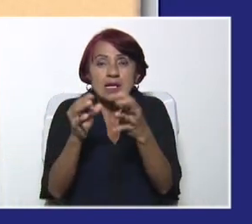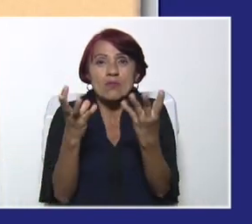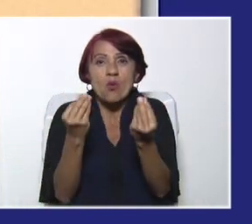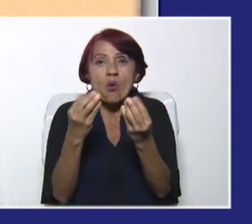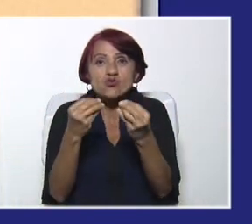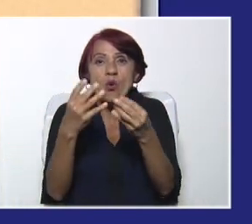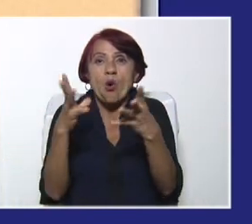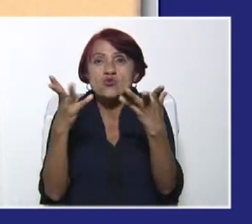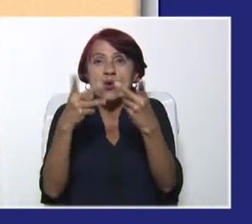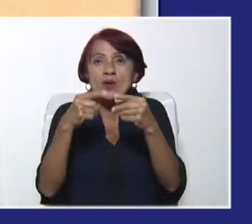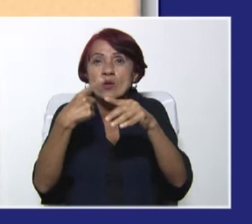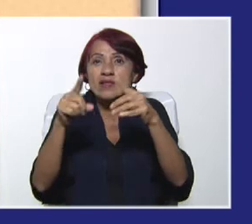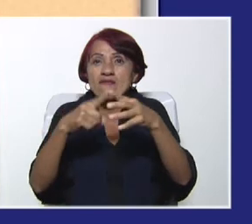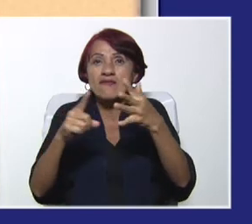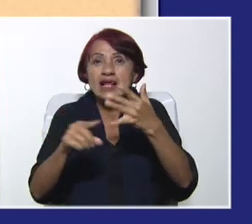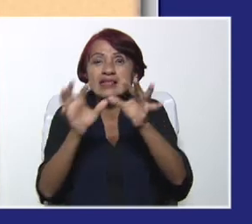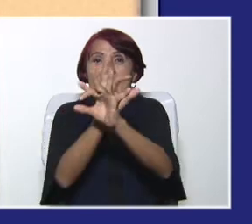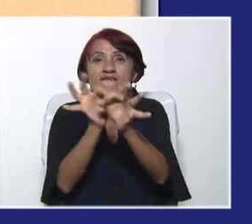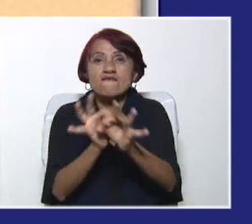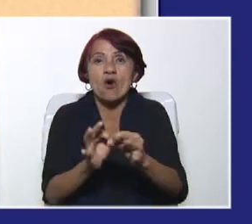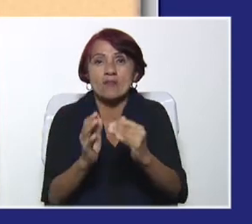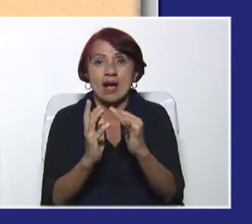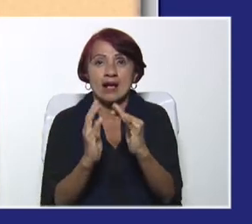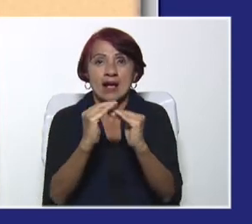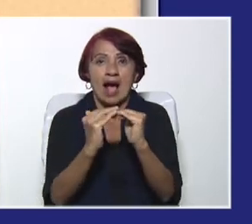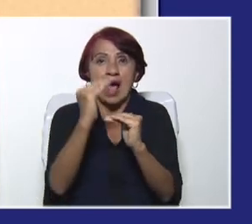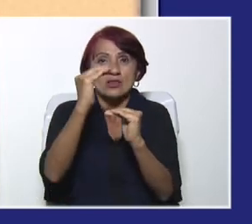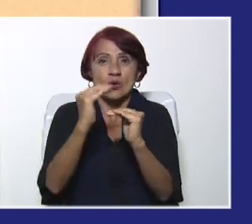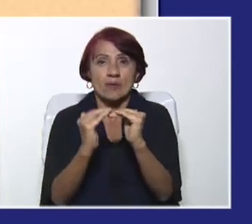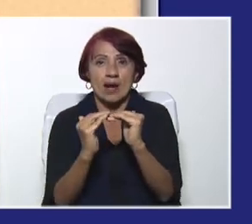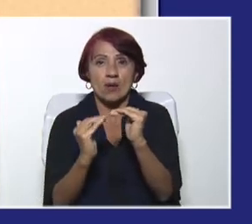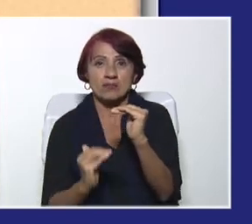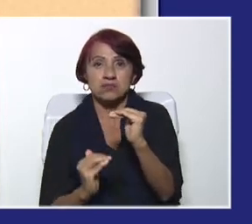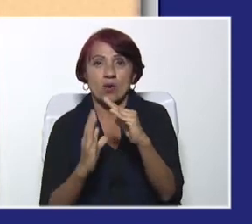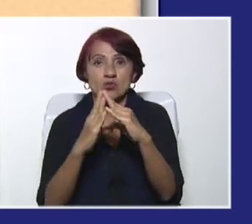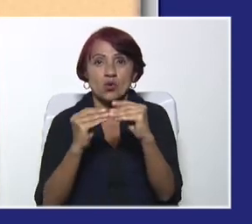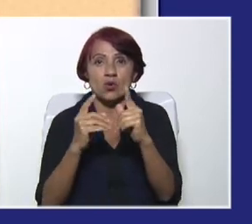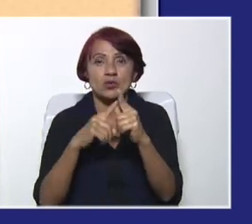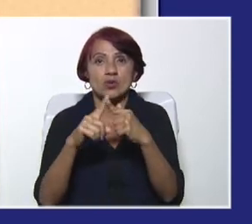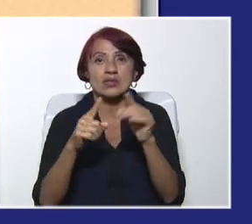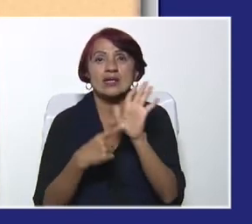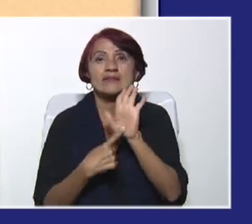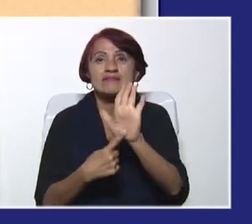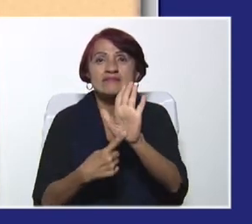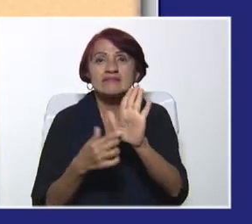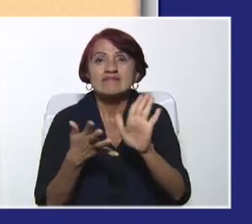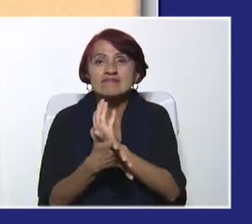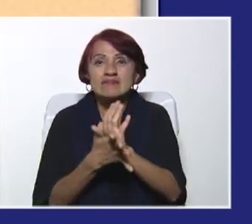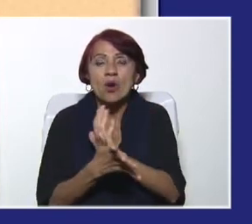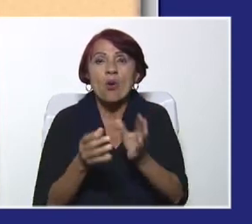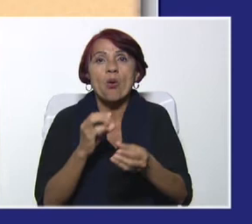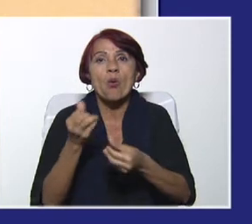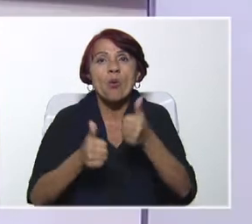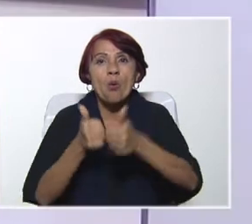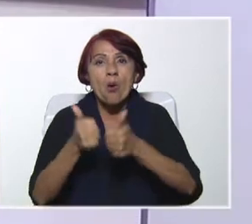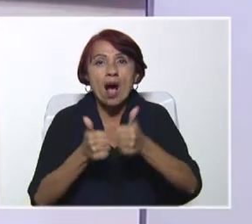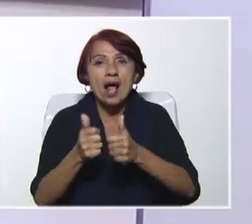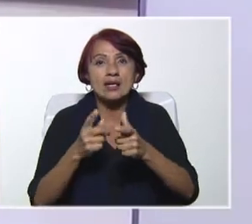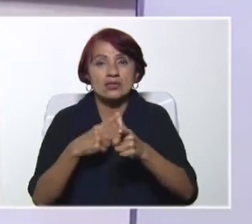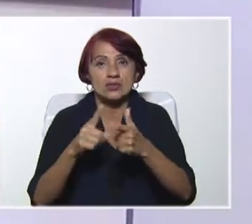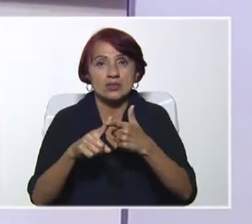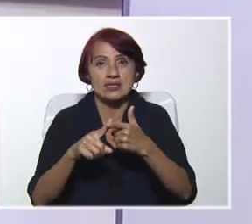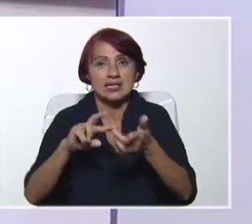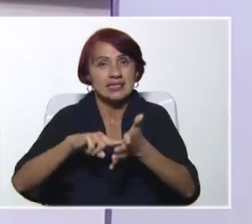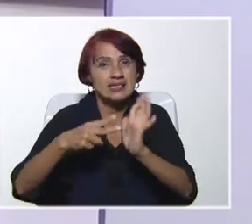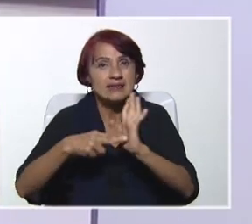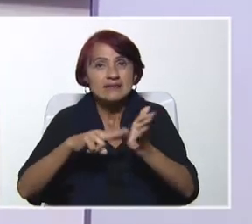variables de distintos grados. Lo primero que debemos hacer es identificar cuáles son los polinomios y segundo,